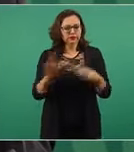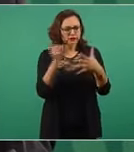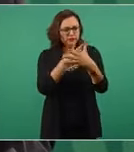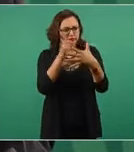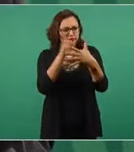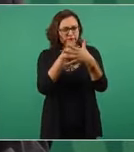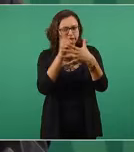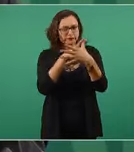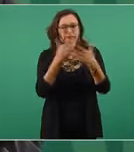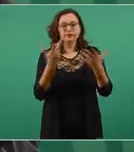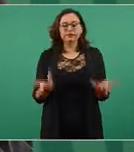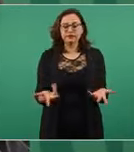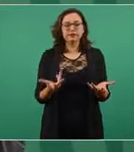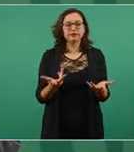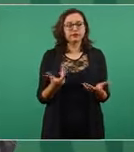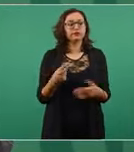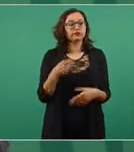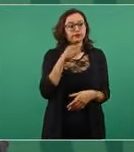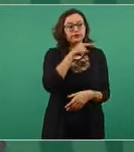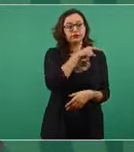que se están realizando